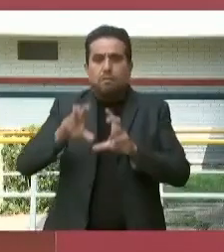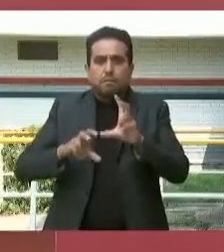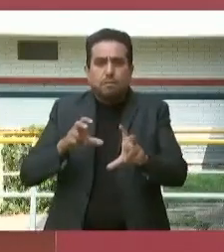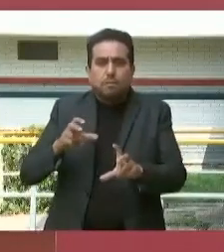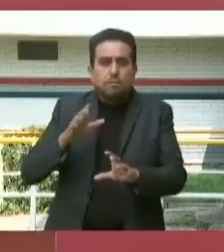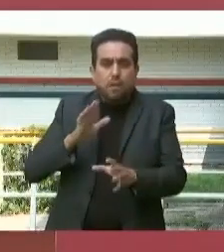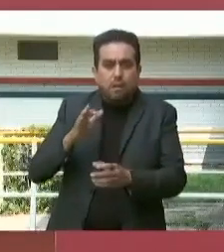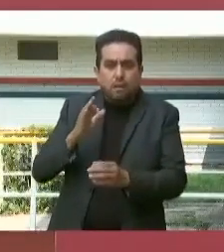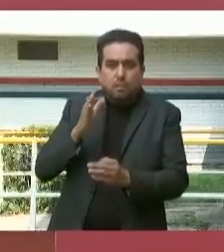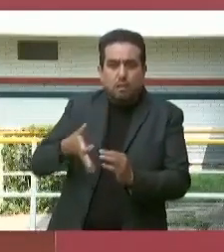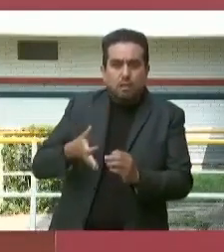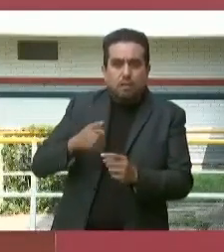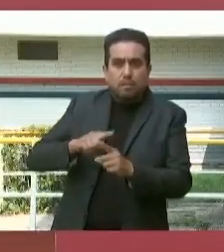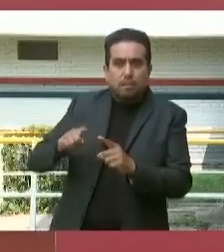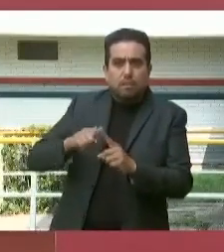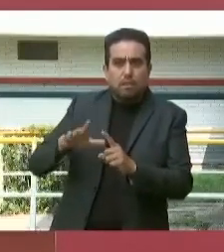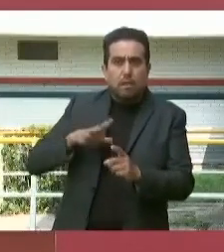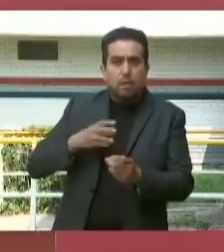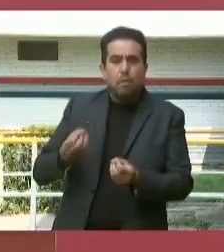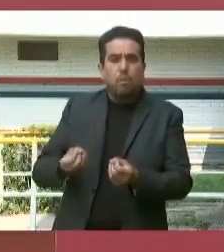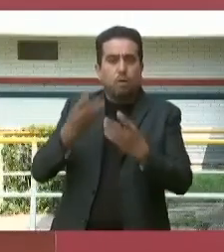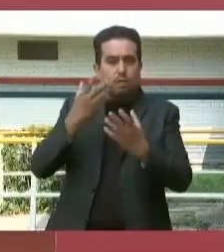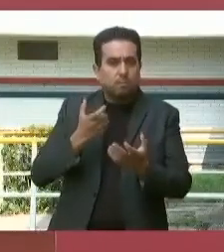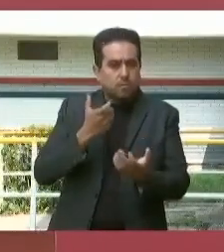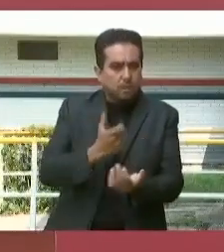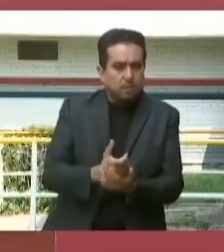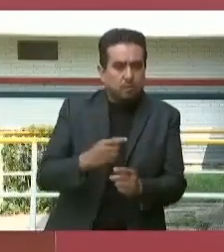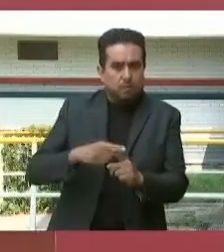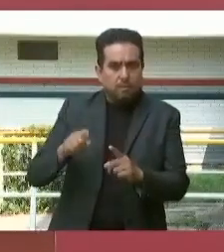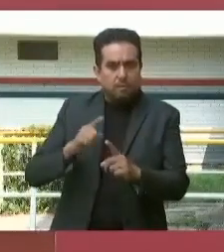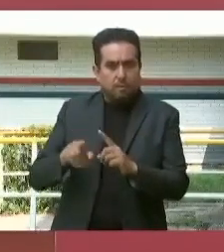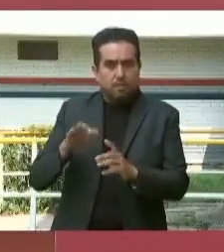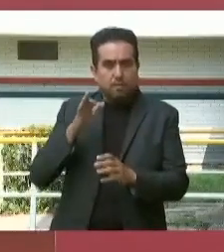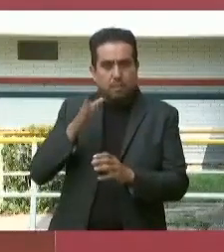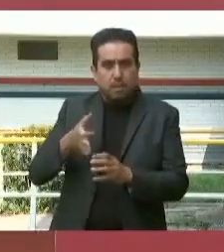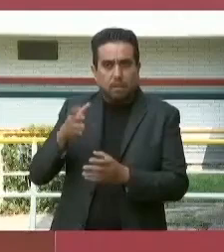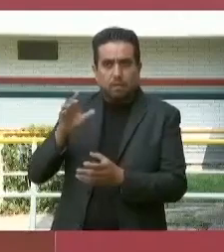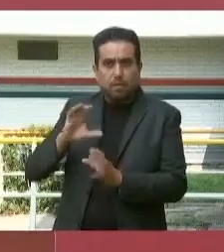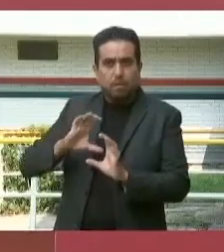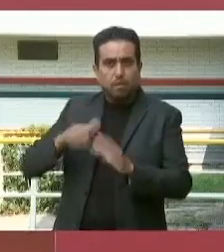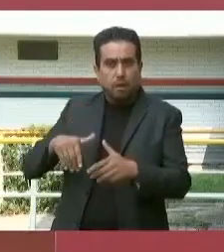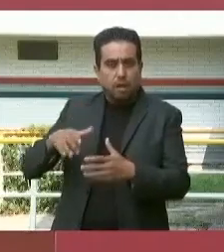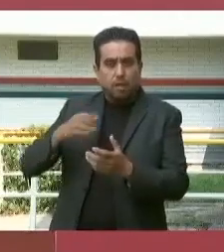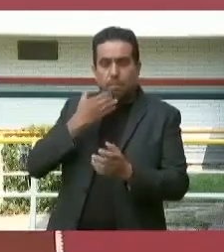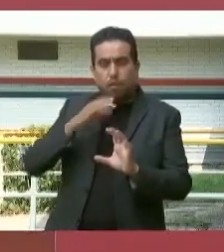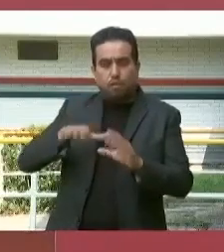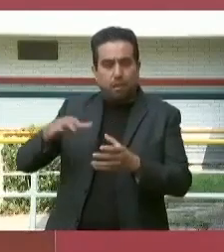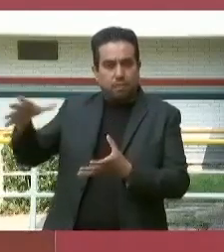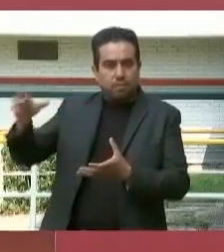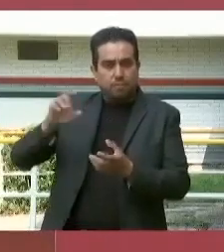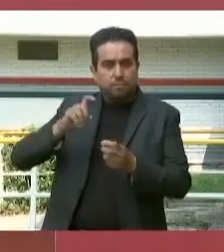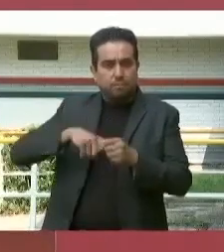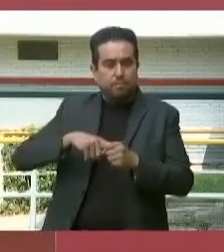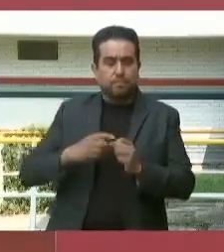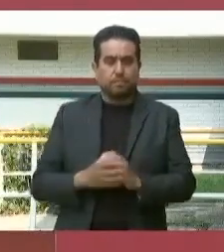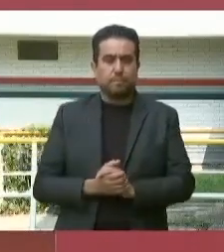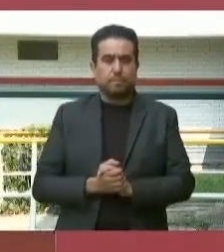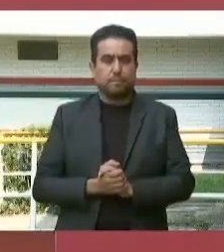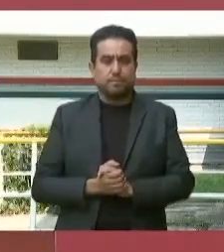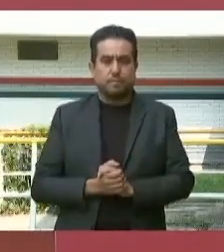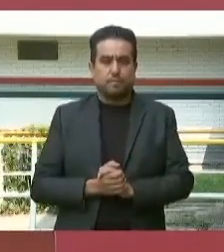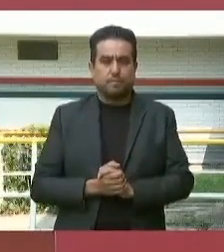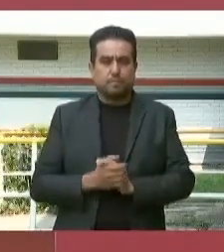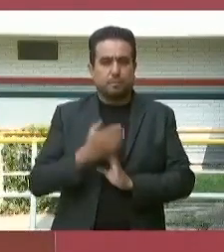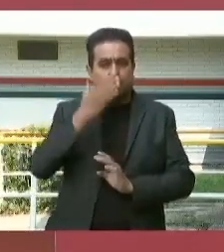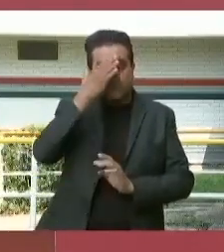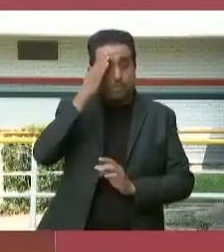contratado y cómo es el que se ha ido pagando y cuáles están en proceso de contratación y la que sigue este es un tema que